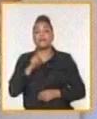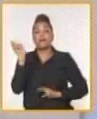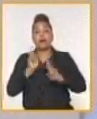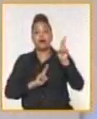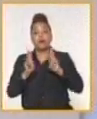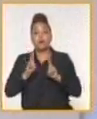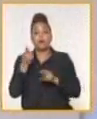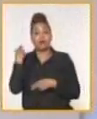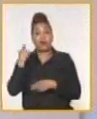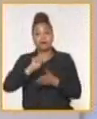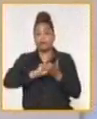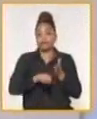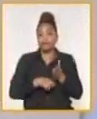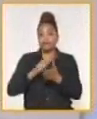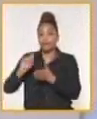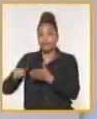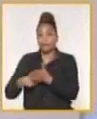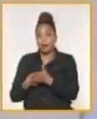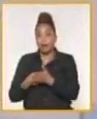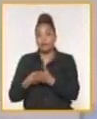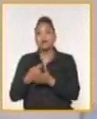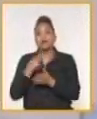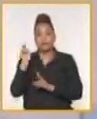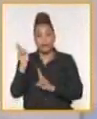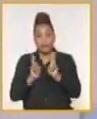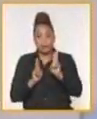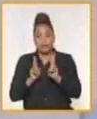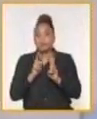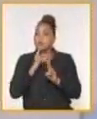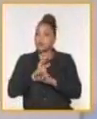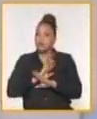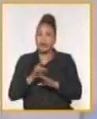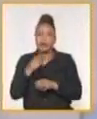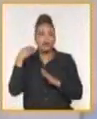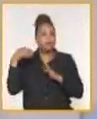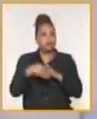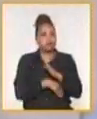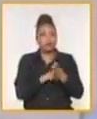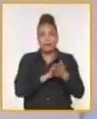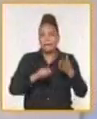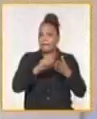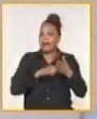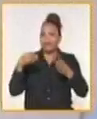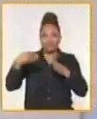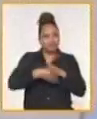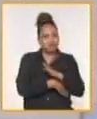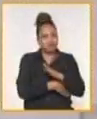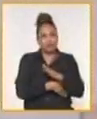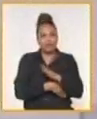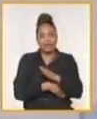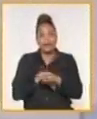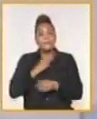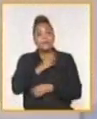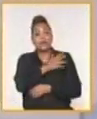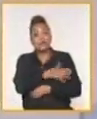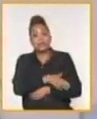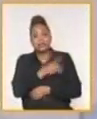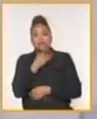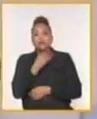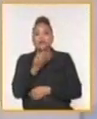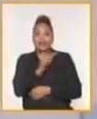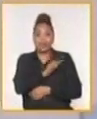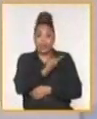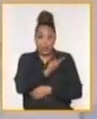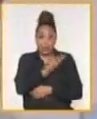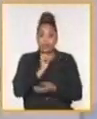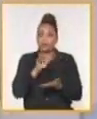ido, ha fracasado el plan, eso no va. Los palestinos de Gaza seguirán viviendo sobre los